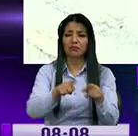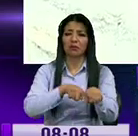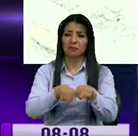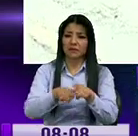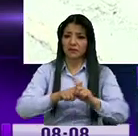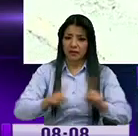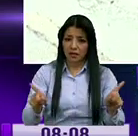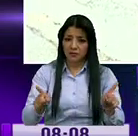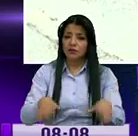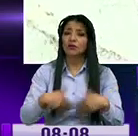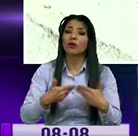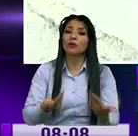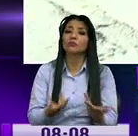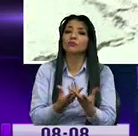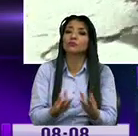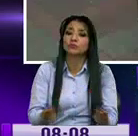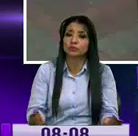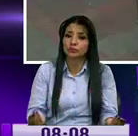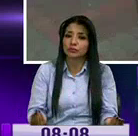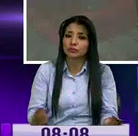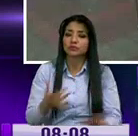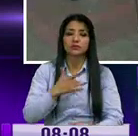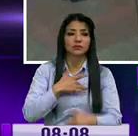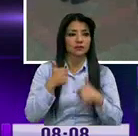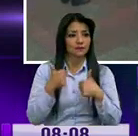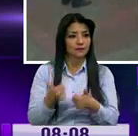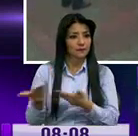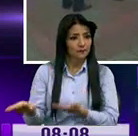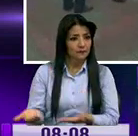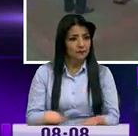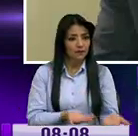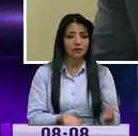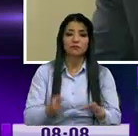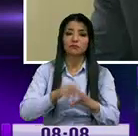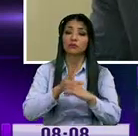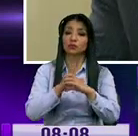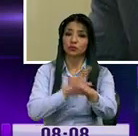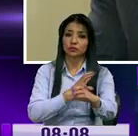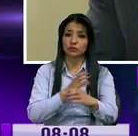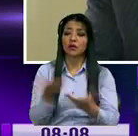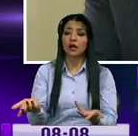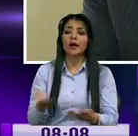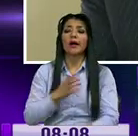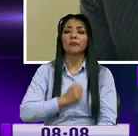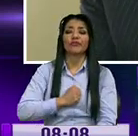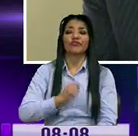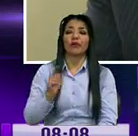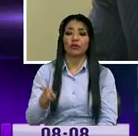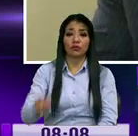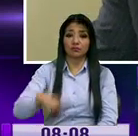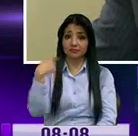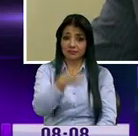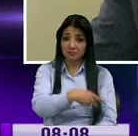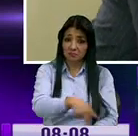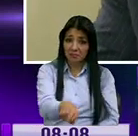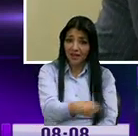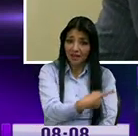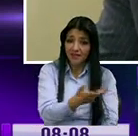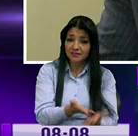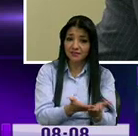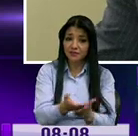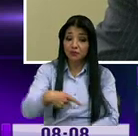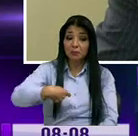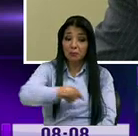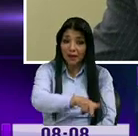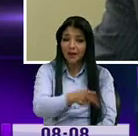bien tratados, se sientan bien recibidos, que no les están haciendo un favor. Sale del bolsillo de los usuarios para que puedan